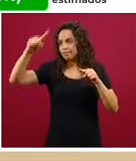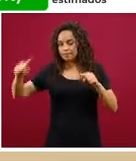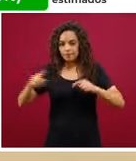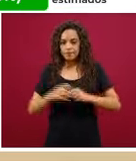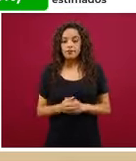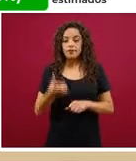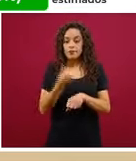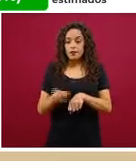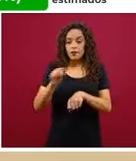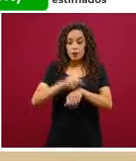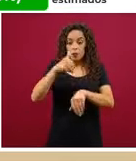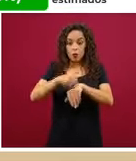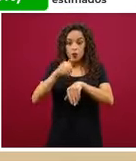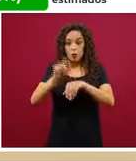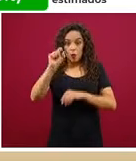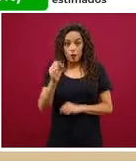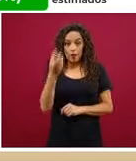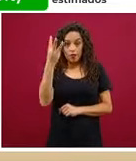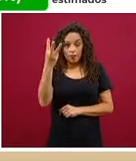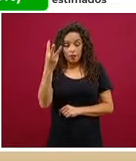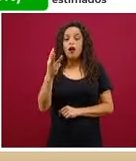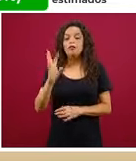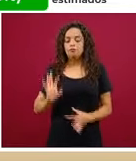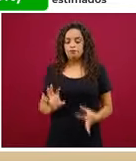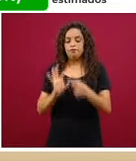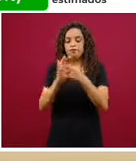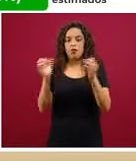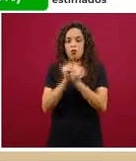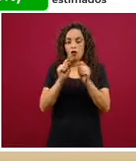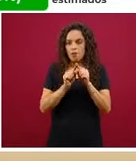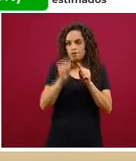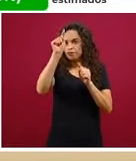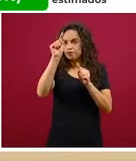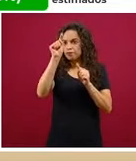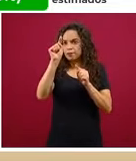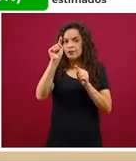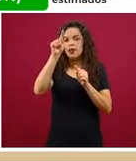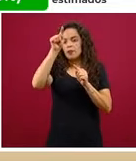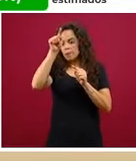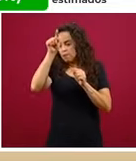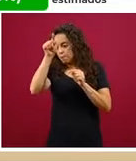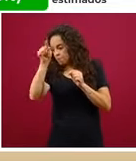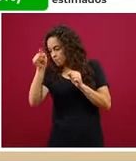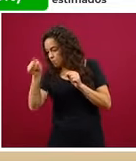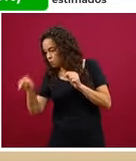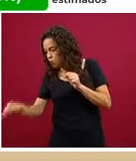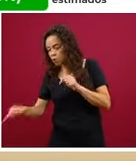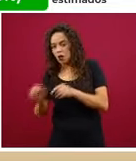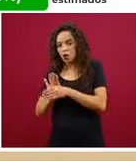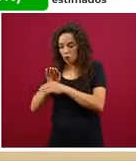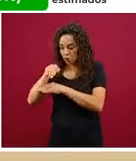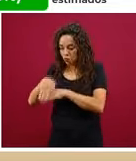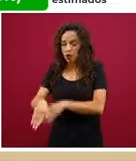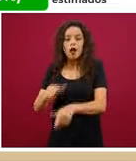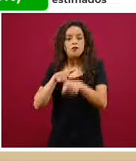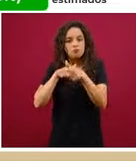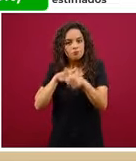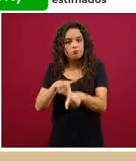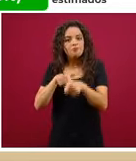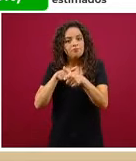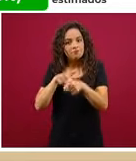coincidente con el pico que tuvieron desde la semana 23, un descenso constante en la presentación de las